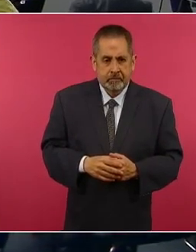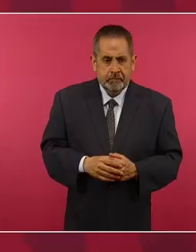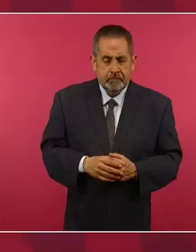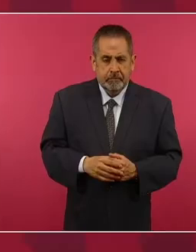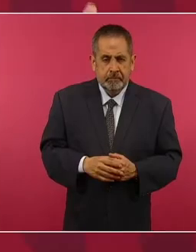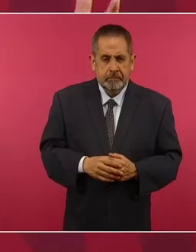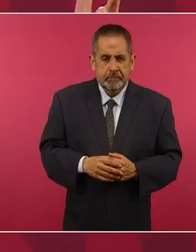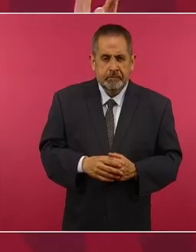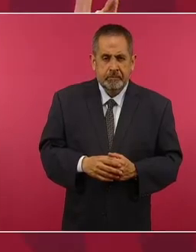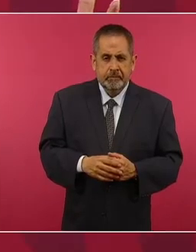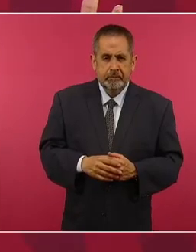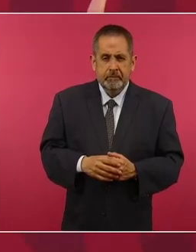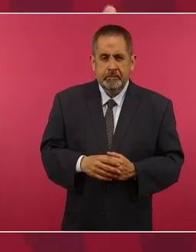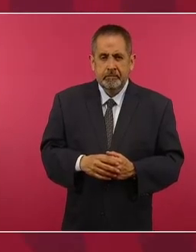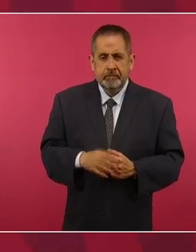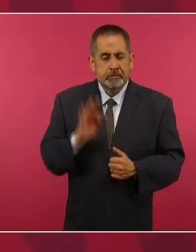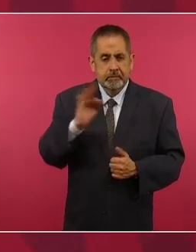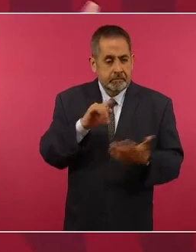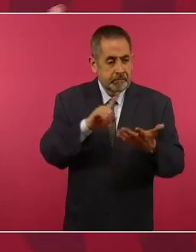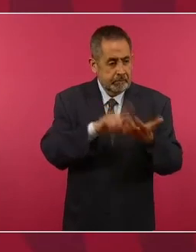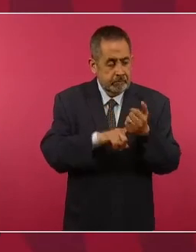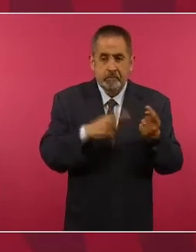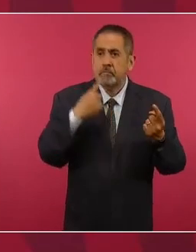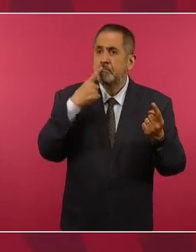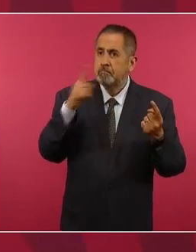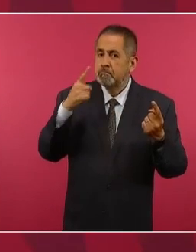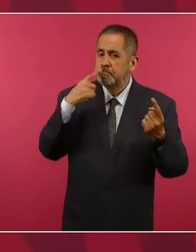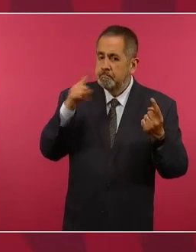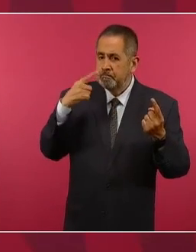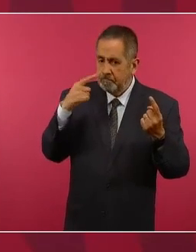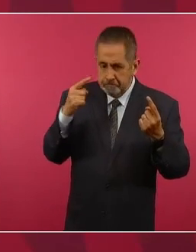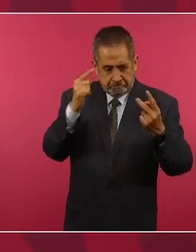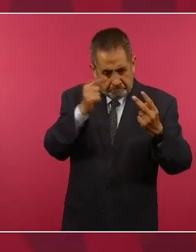si tiene las denuncias,